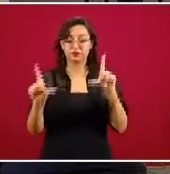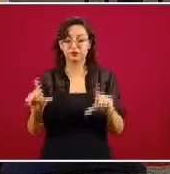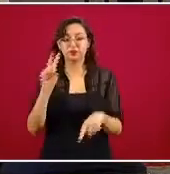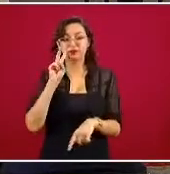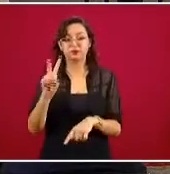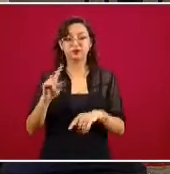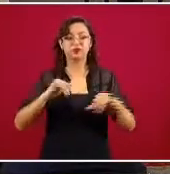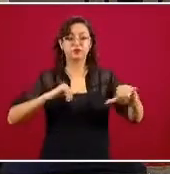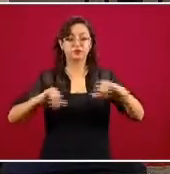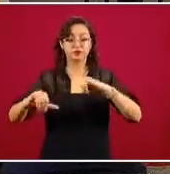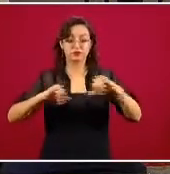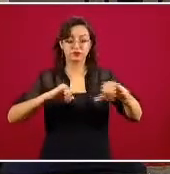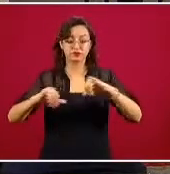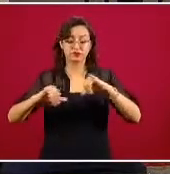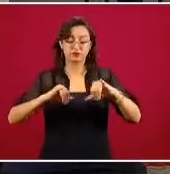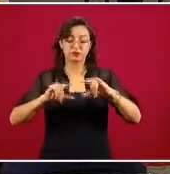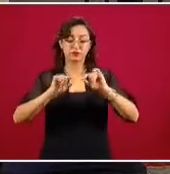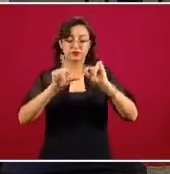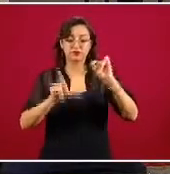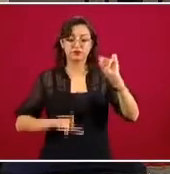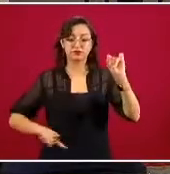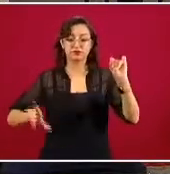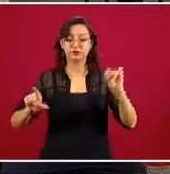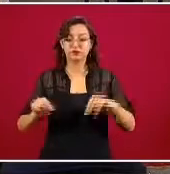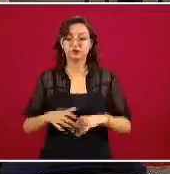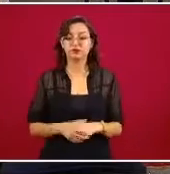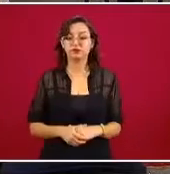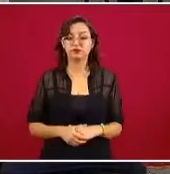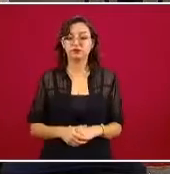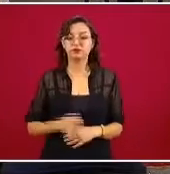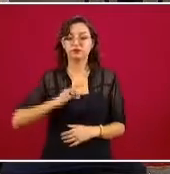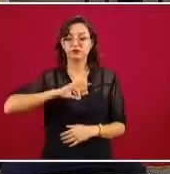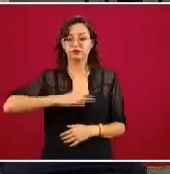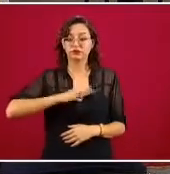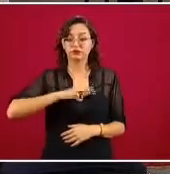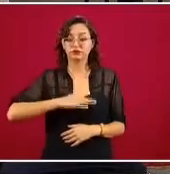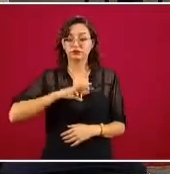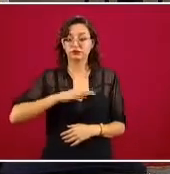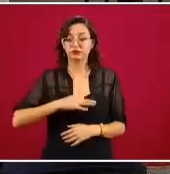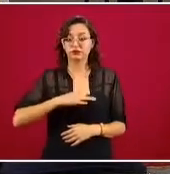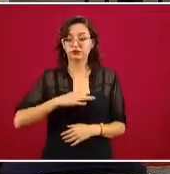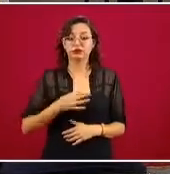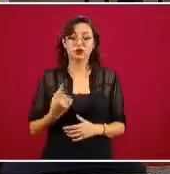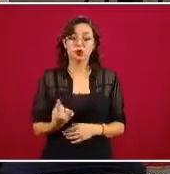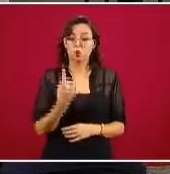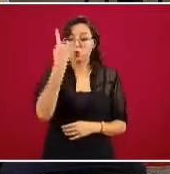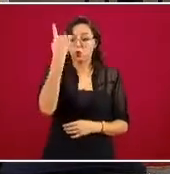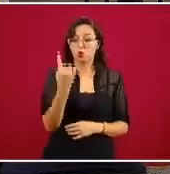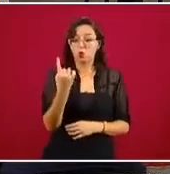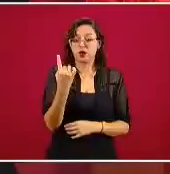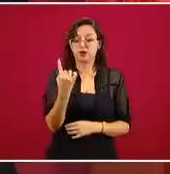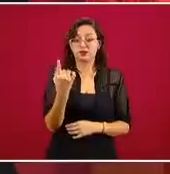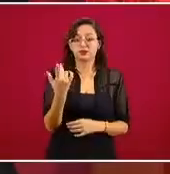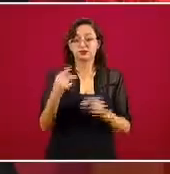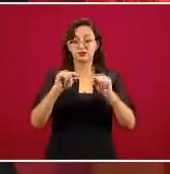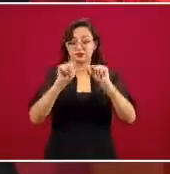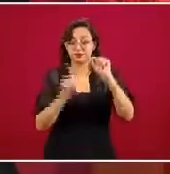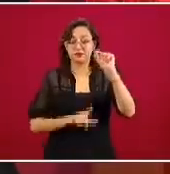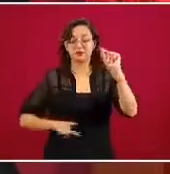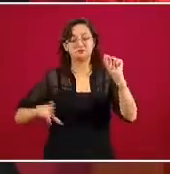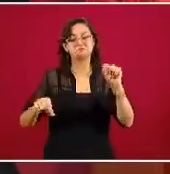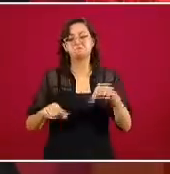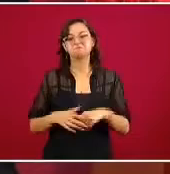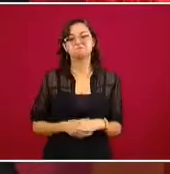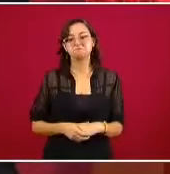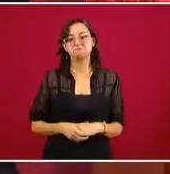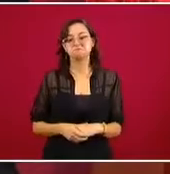mapa de la República Mexicana. La epidemia no es una sola, aunque decimos la epidemia de COVID en México, en realidad